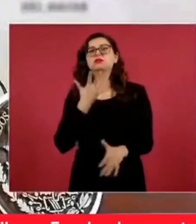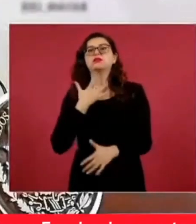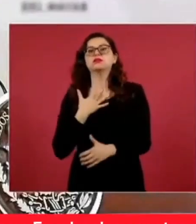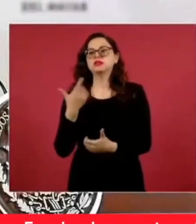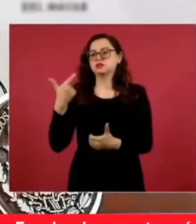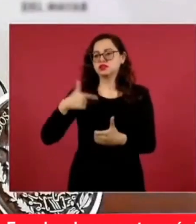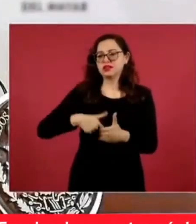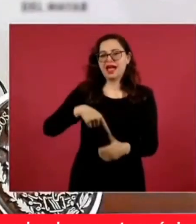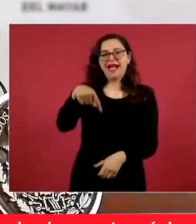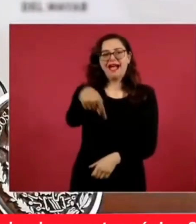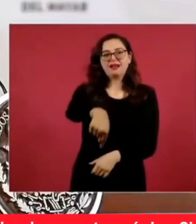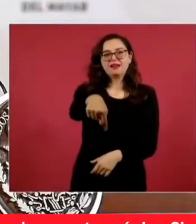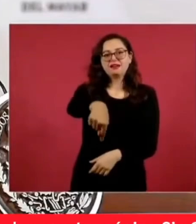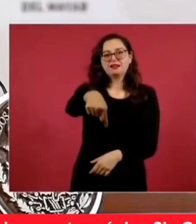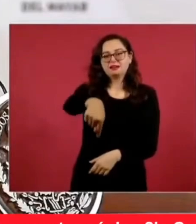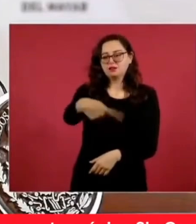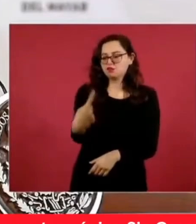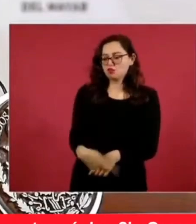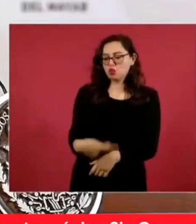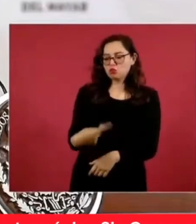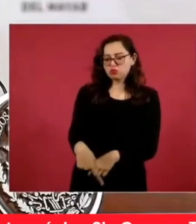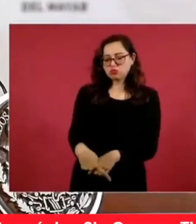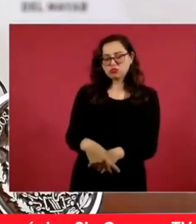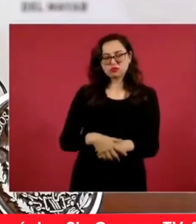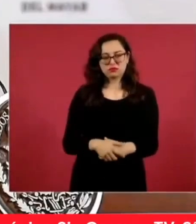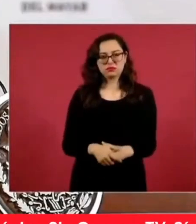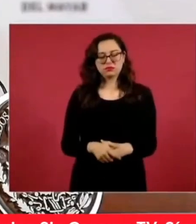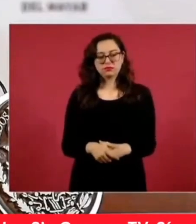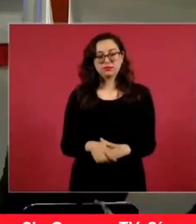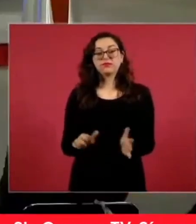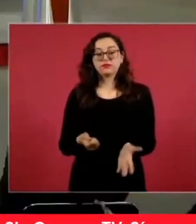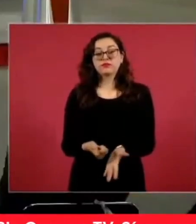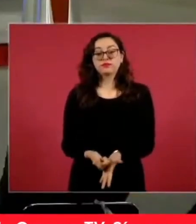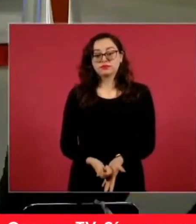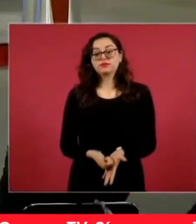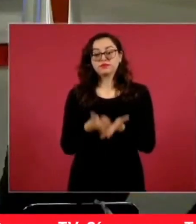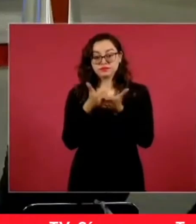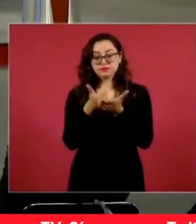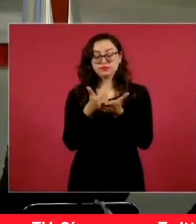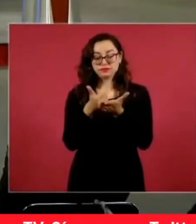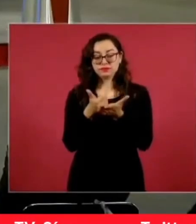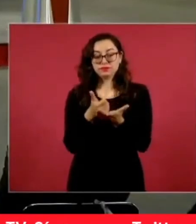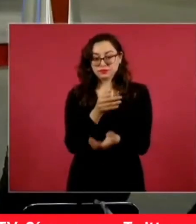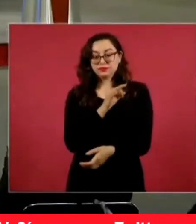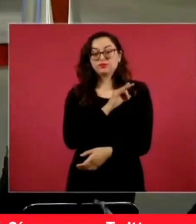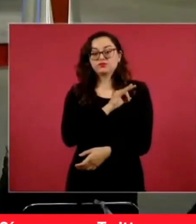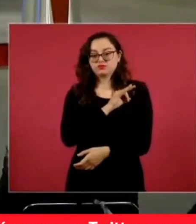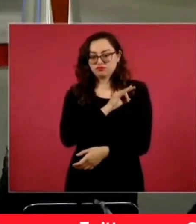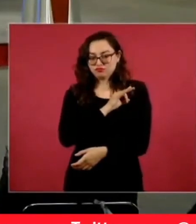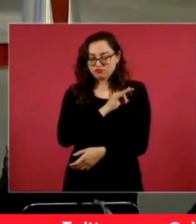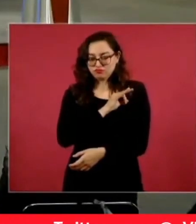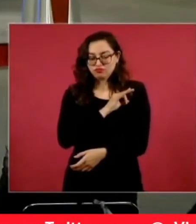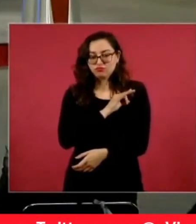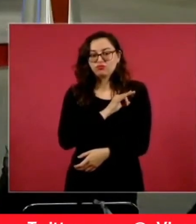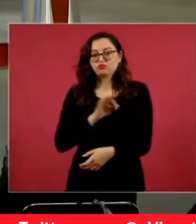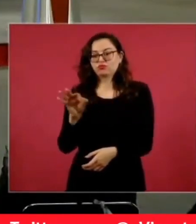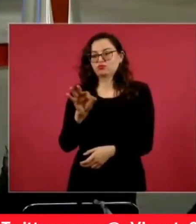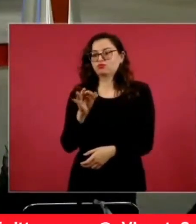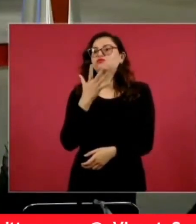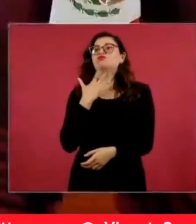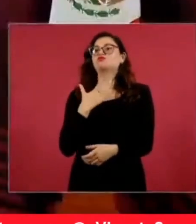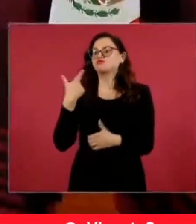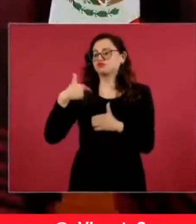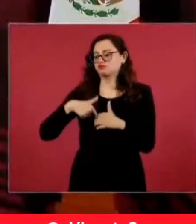prima. Y esto nos da la posibilidad de tener autosuficiencia